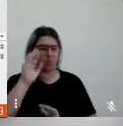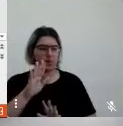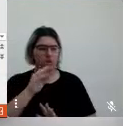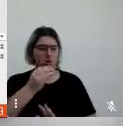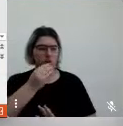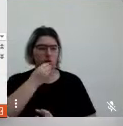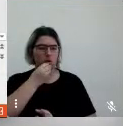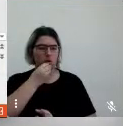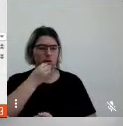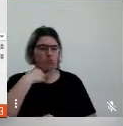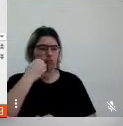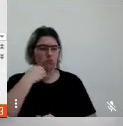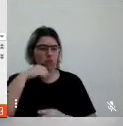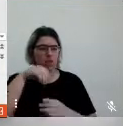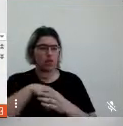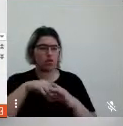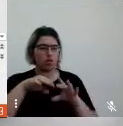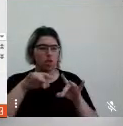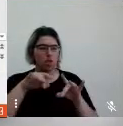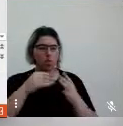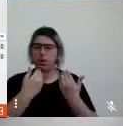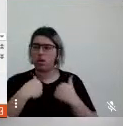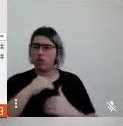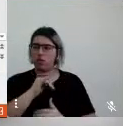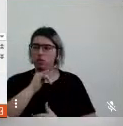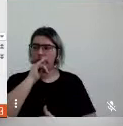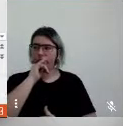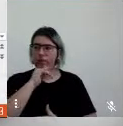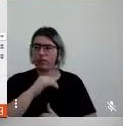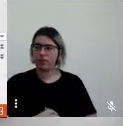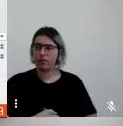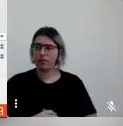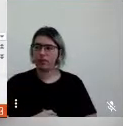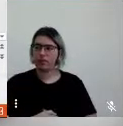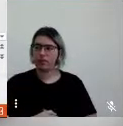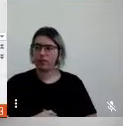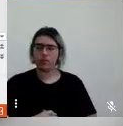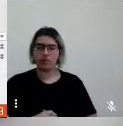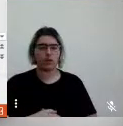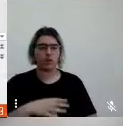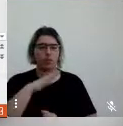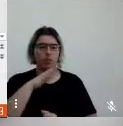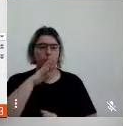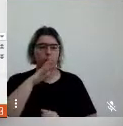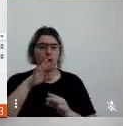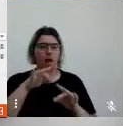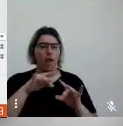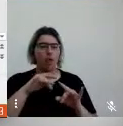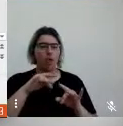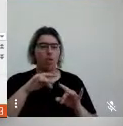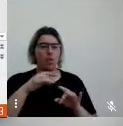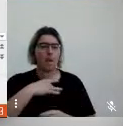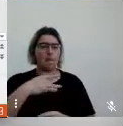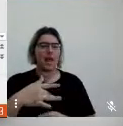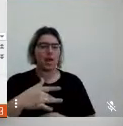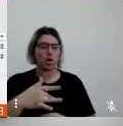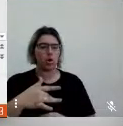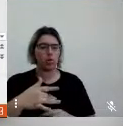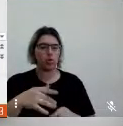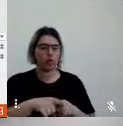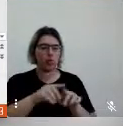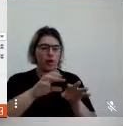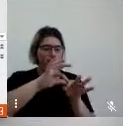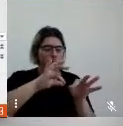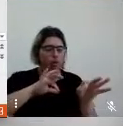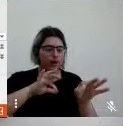más. Yo creo que el azúcar blanco se puede vivir sin consumirlo, este azúcar procesado, estos azucarillos, se puede pasar sin él, creo.